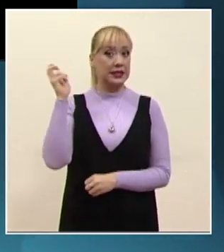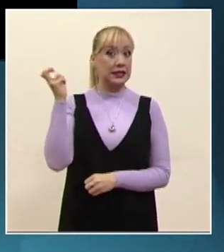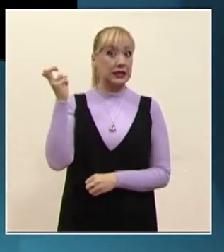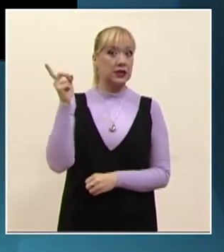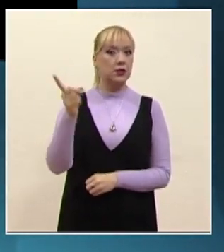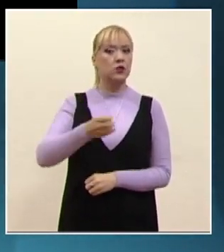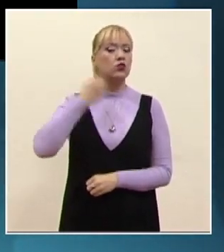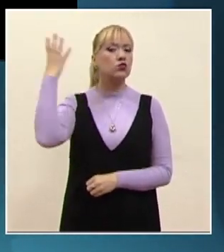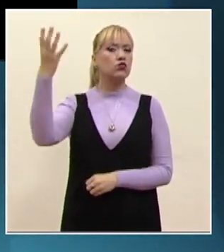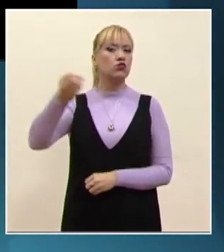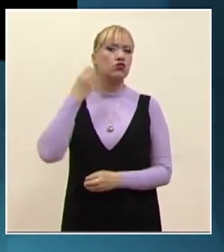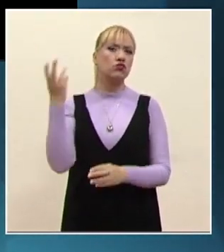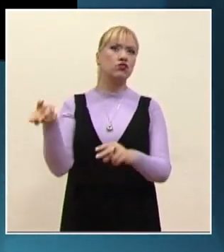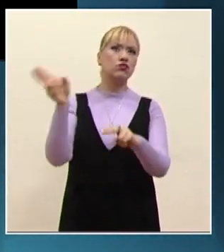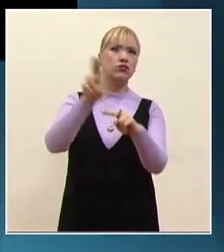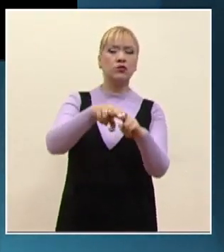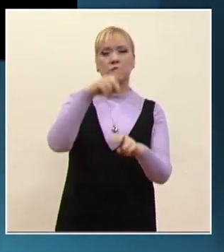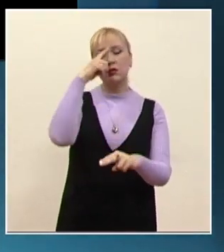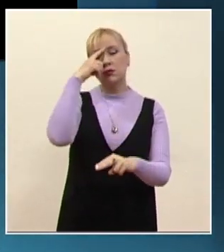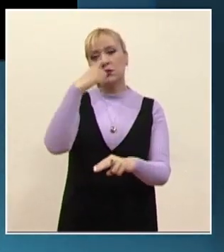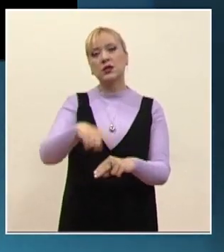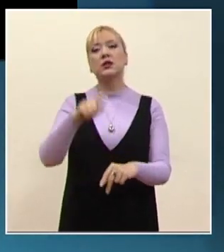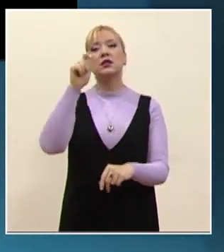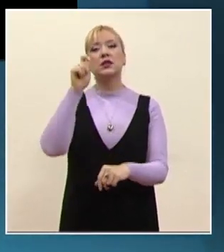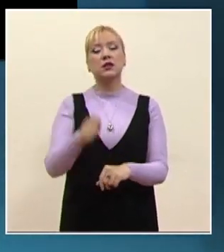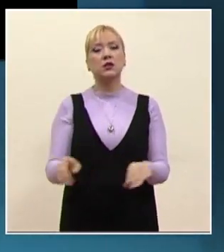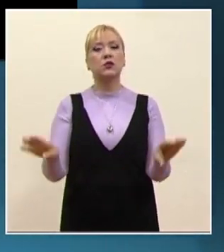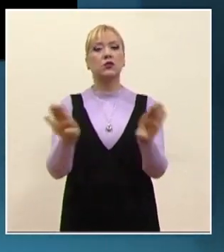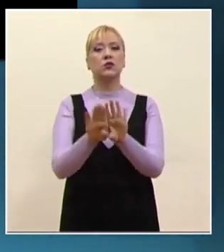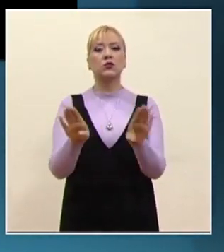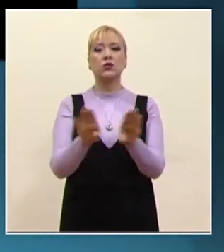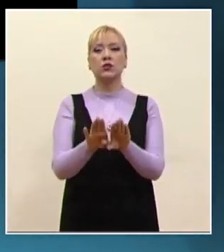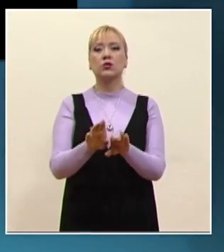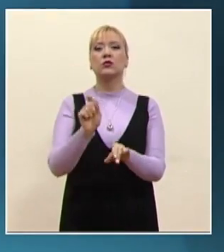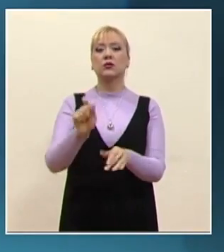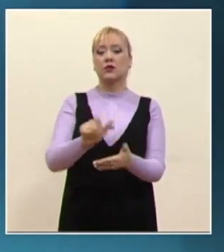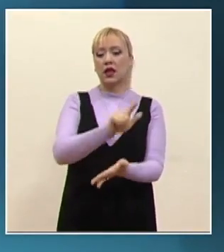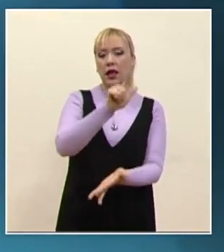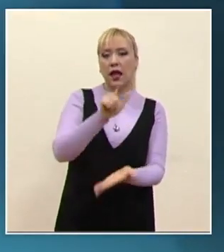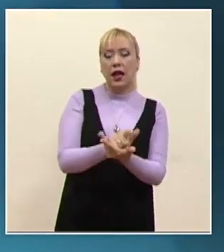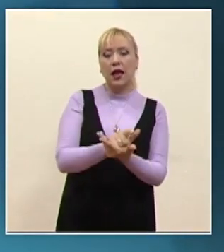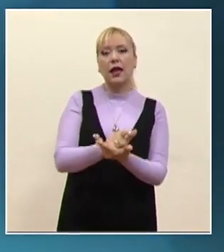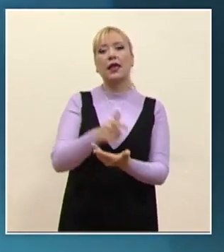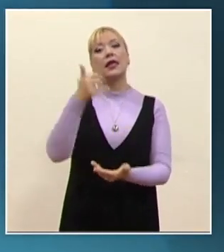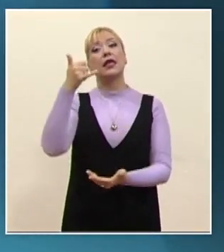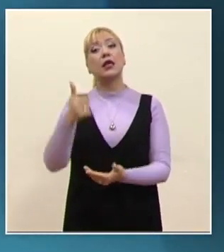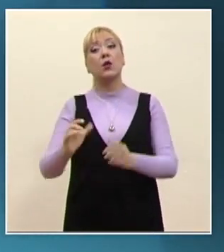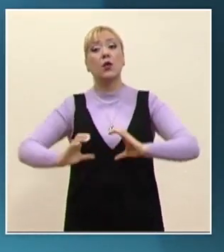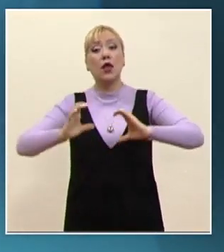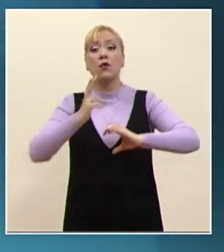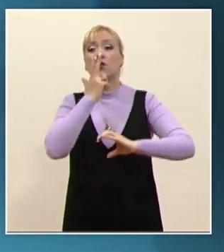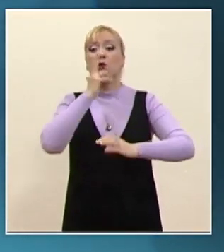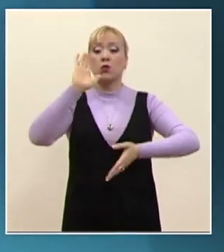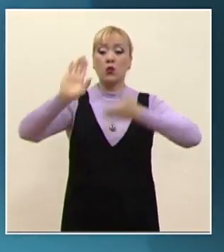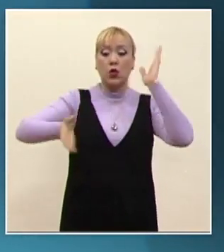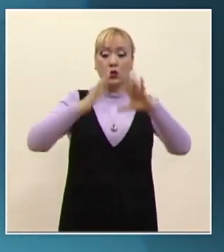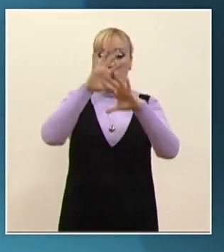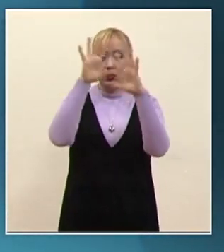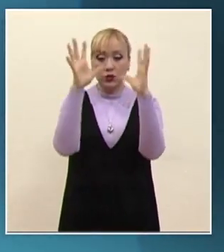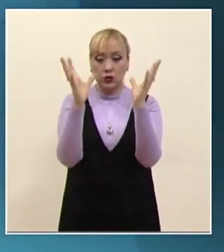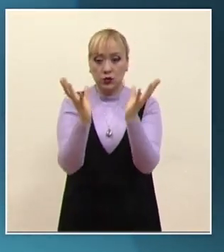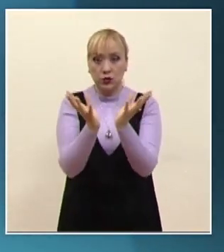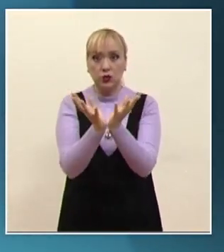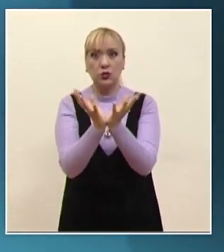conferencia magistral como parte del Seminario Permanente sobre Justicia Climática, organizado por la Corte, Naciones Unidas y el